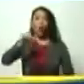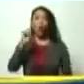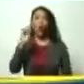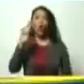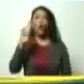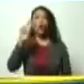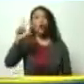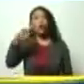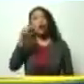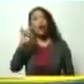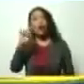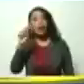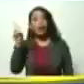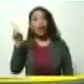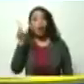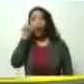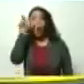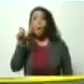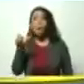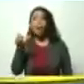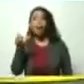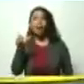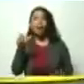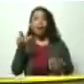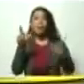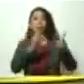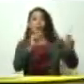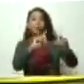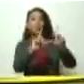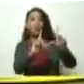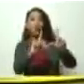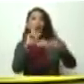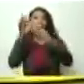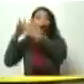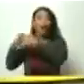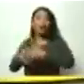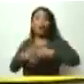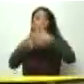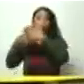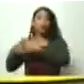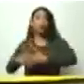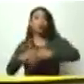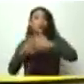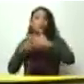rueda de la agencia ap de los estados unidos de norteamérica